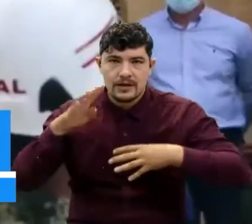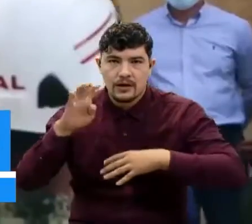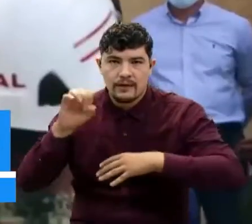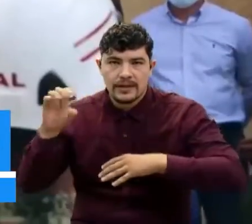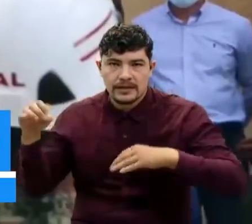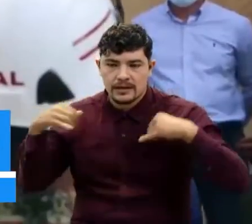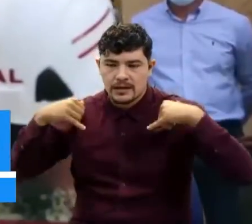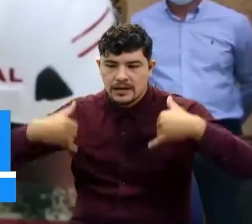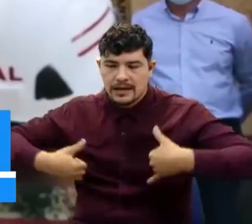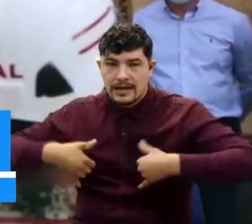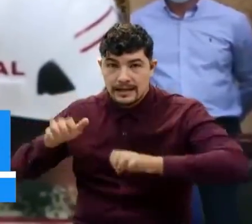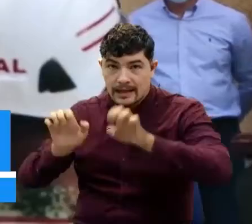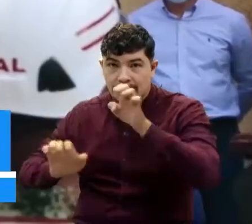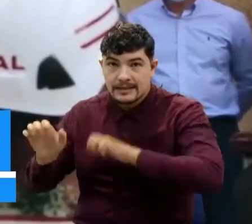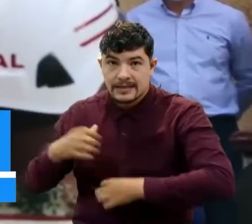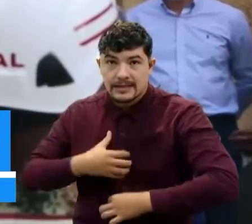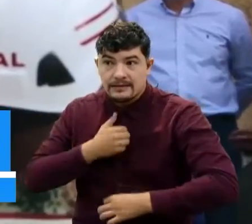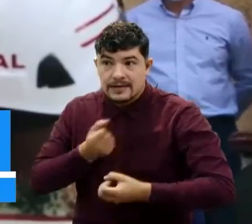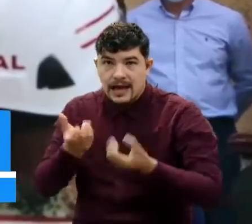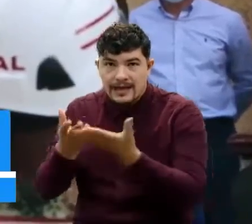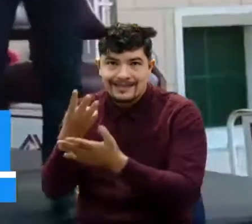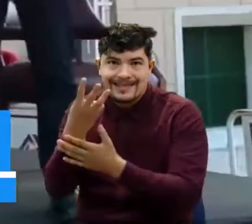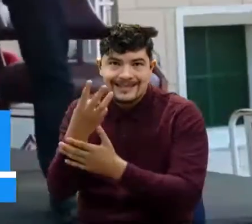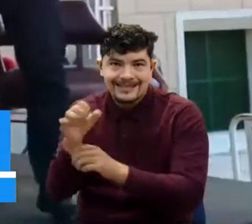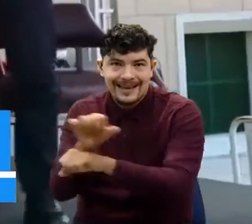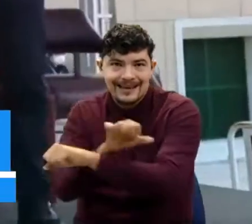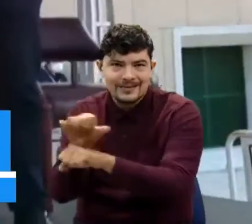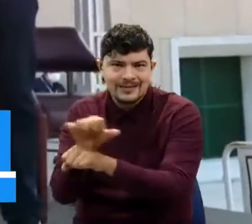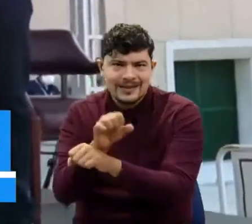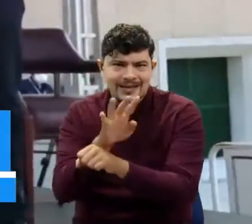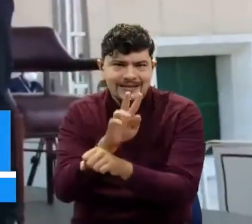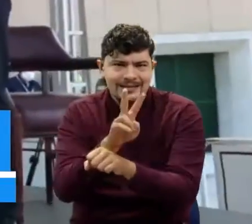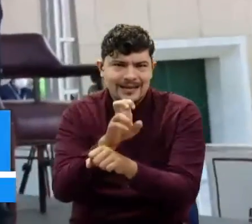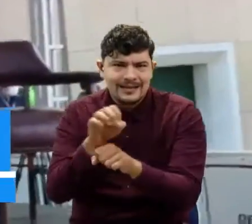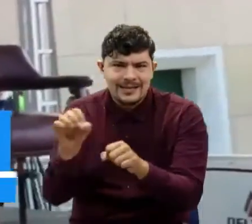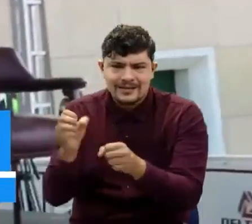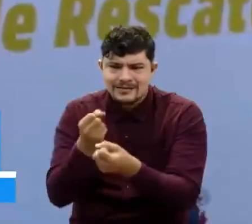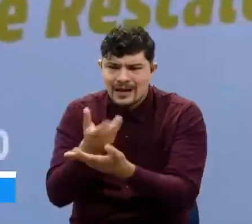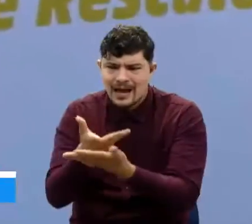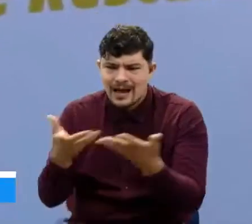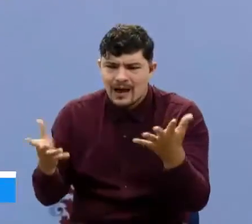Defensa Civil recibió 3 vehículos y 700 elementos de protección y equipos de